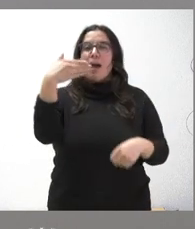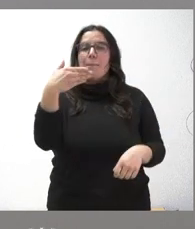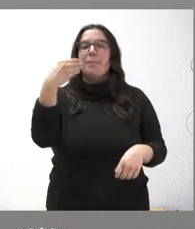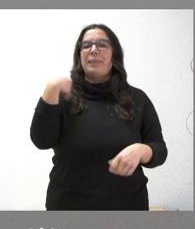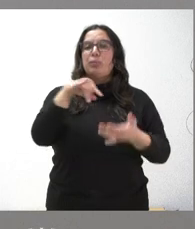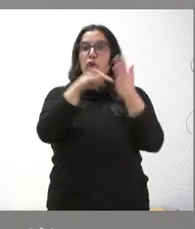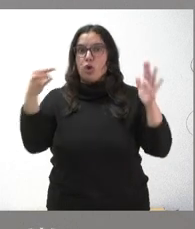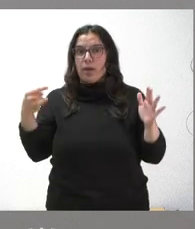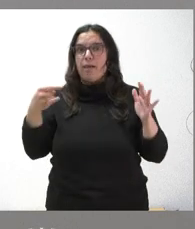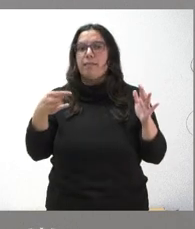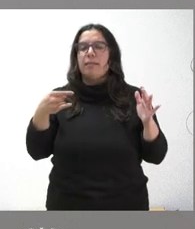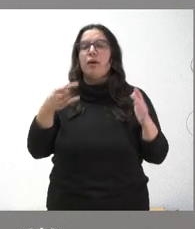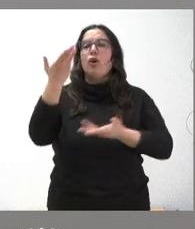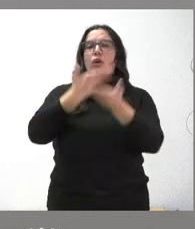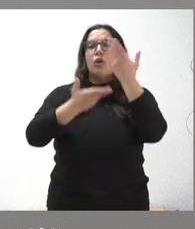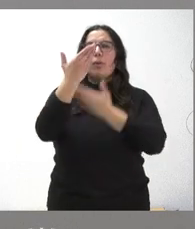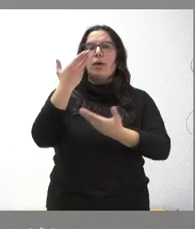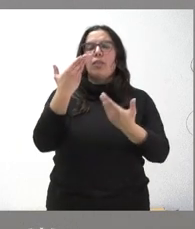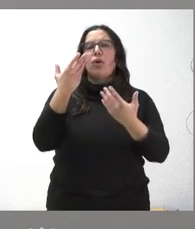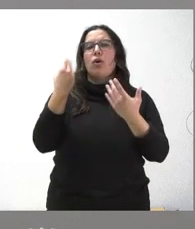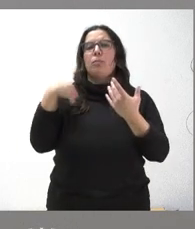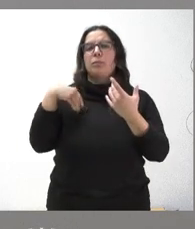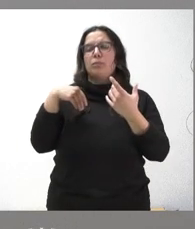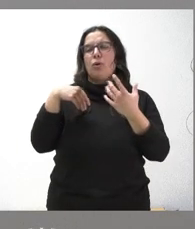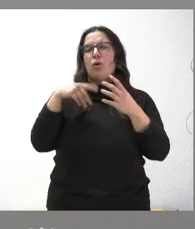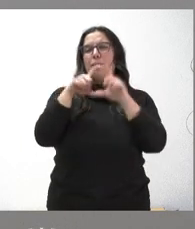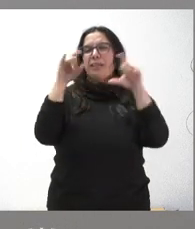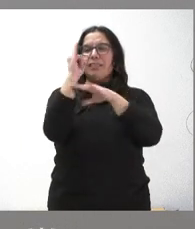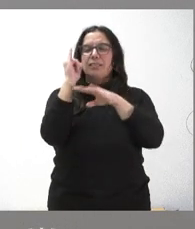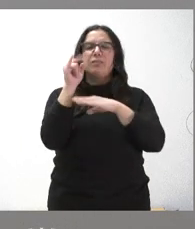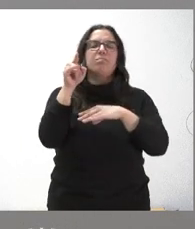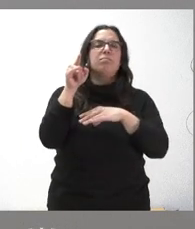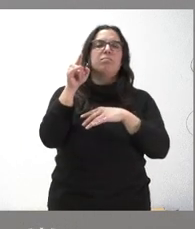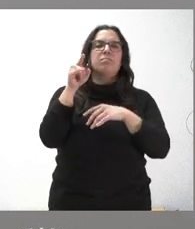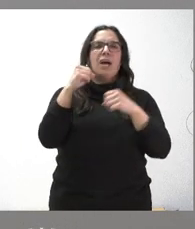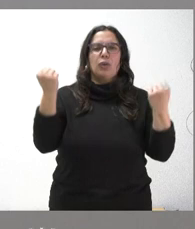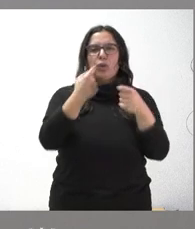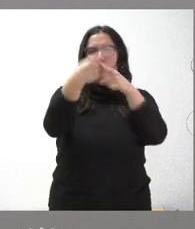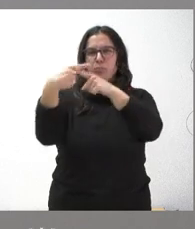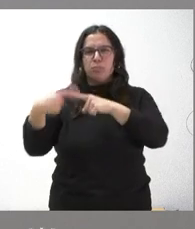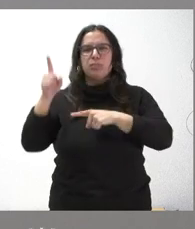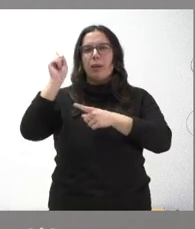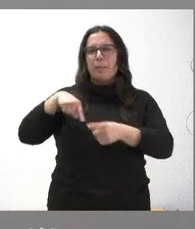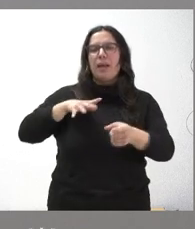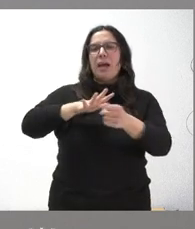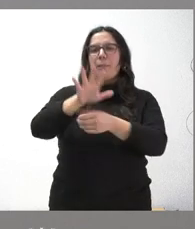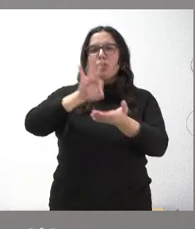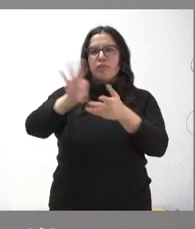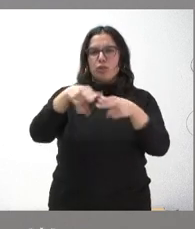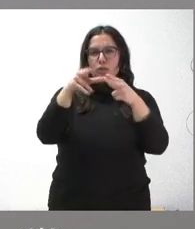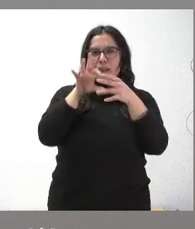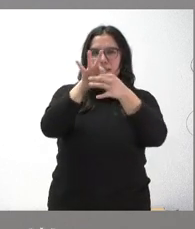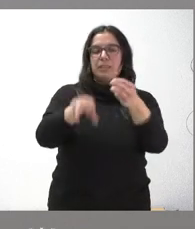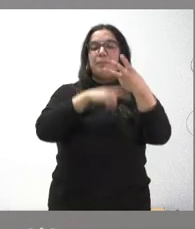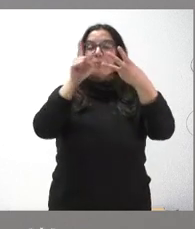tecnología en colaboración con el institute y que estaba vinculado también a diversas actuaciones incluidas las de ámbito de servicios sociales y un